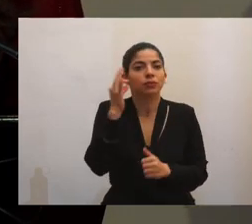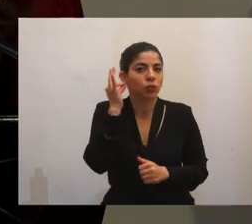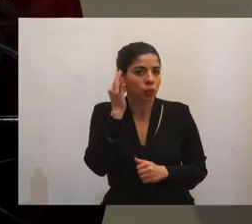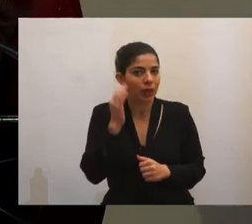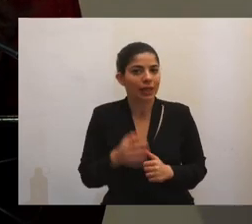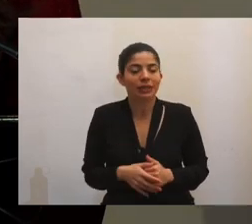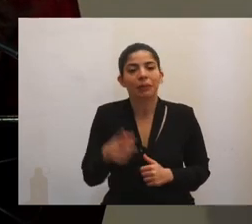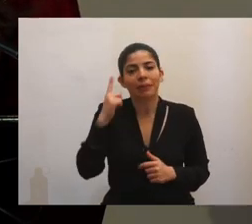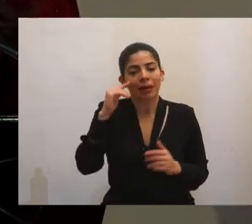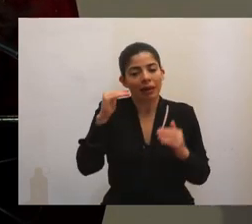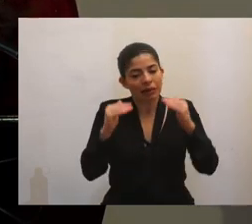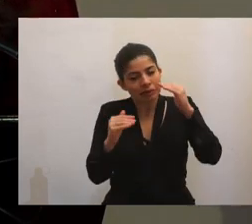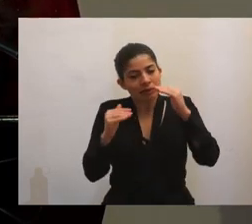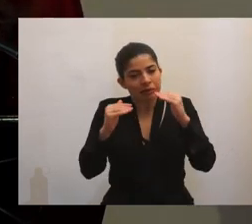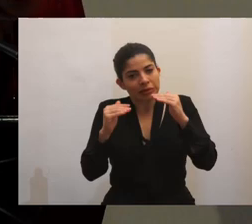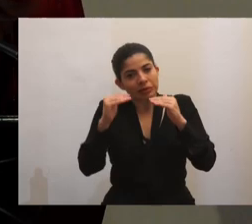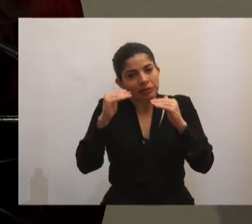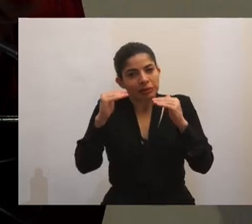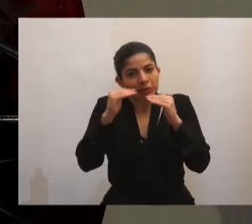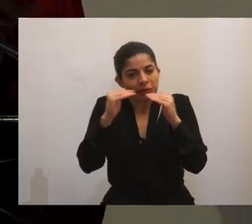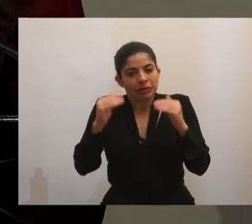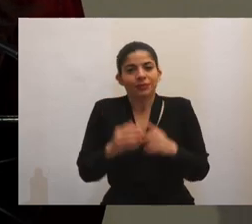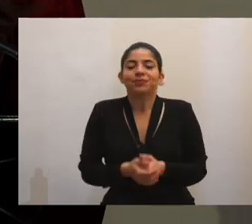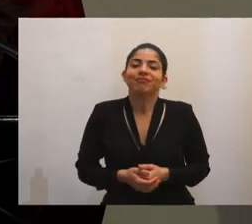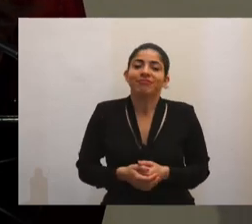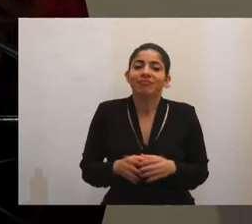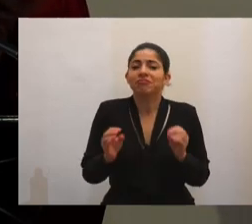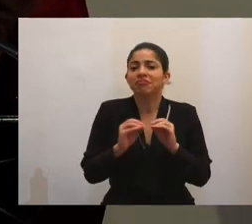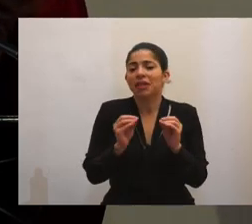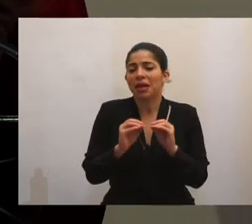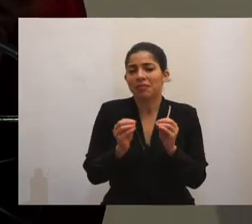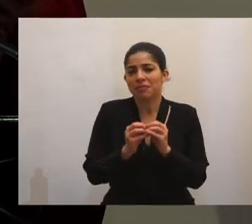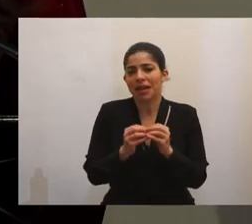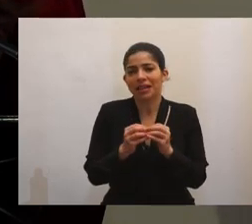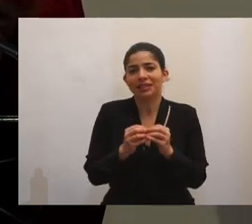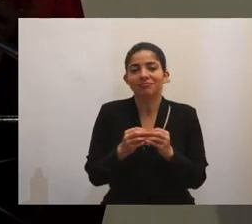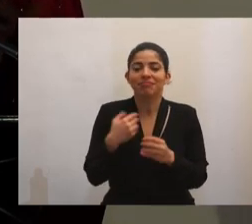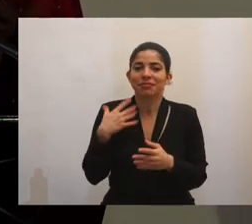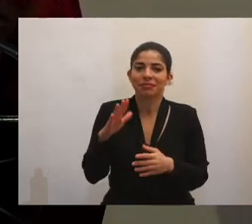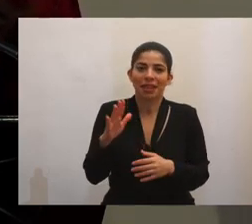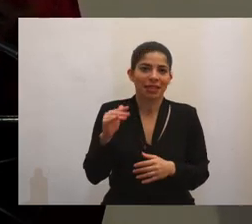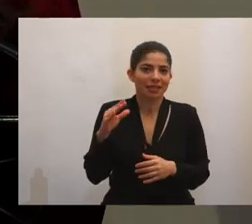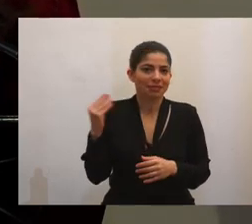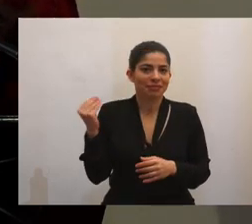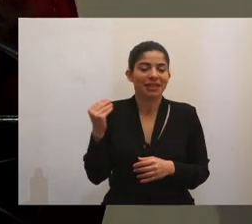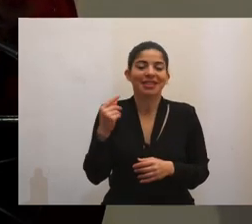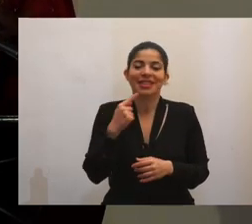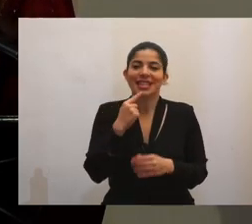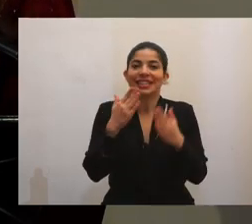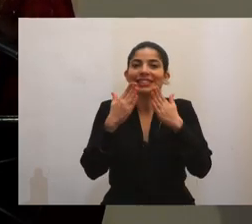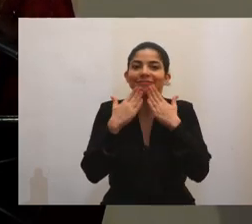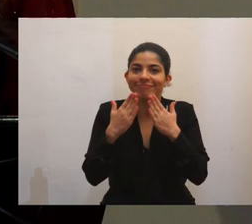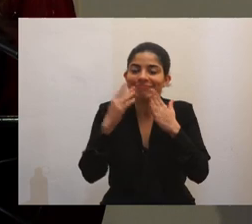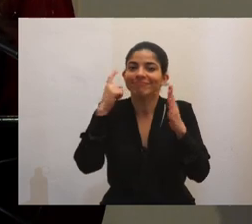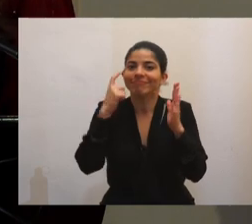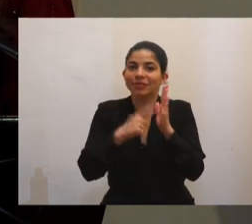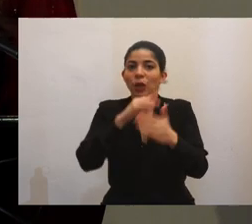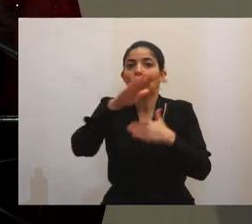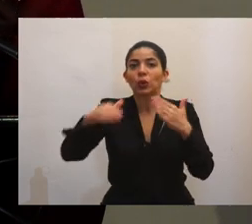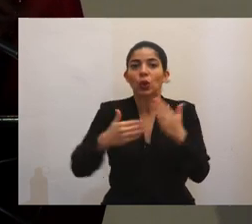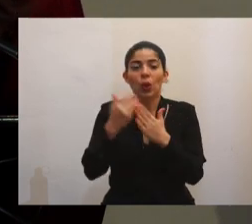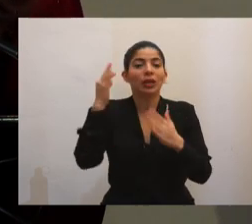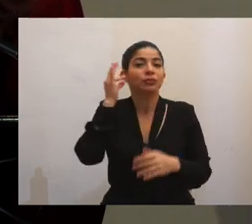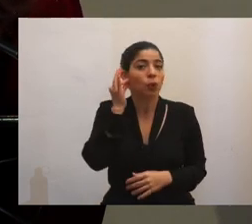así la brecha que tenemos hoy. Así que no me queda más que despedirme agradeciendo y reconociendo a todas esas